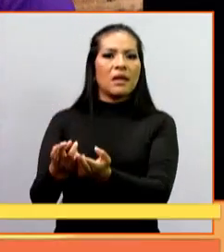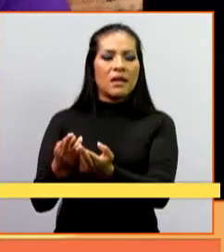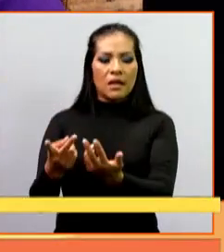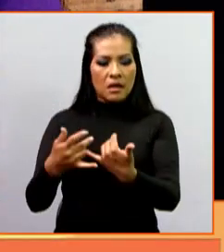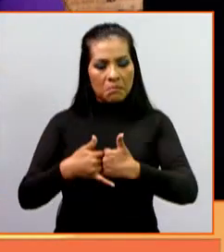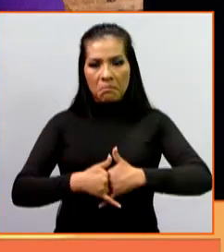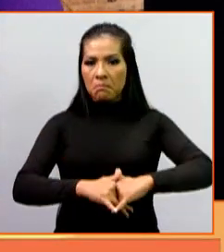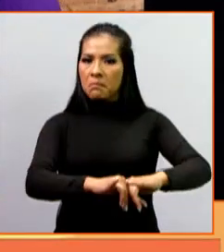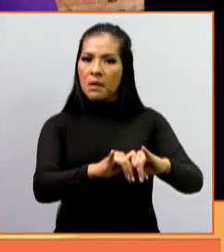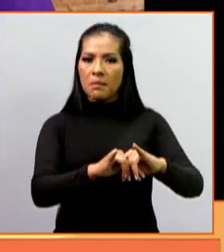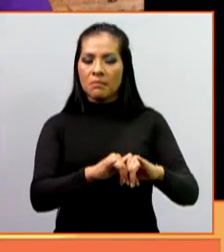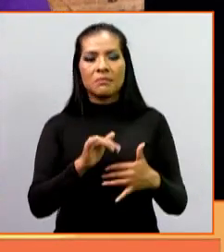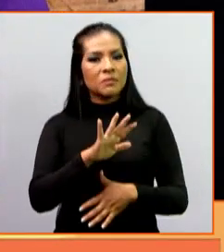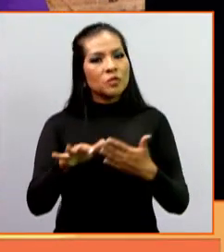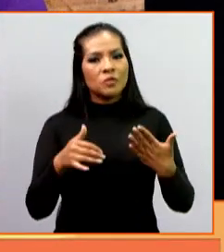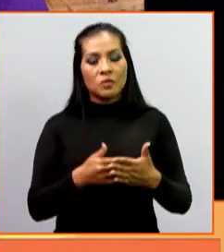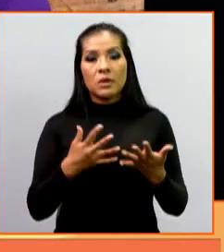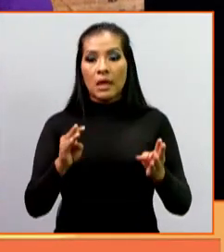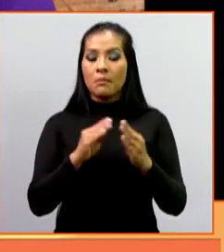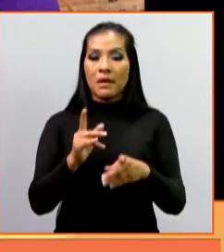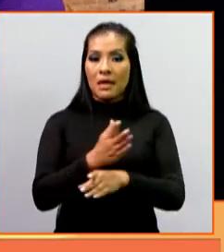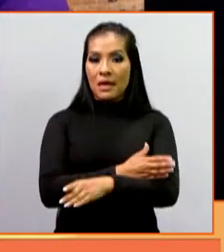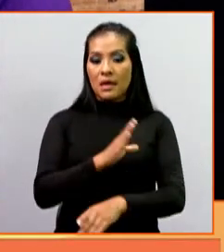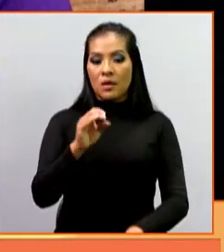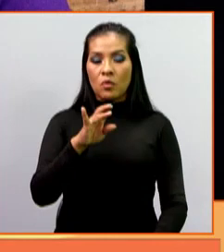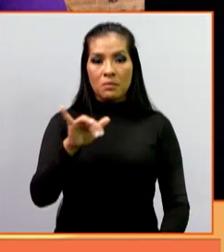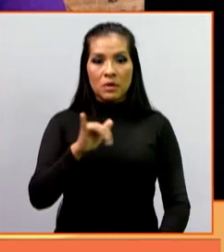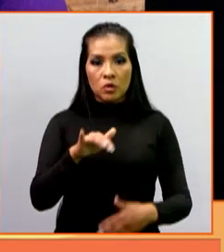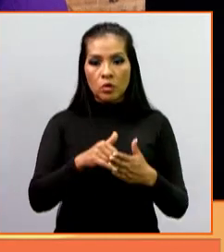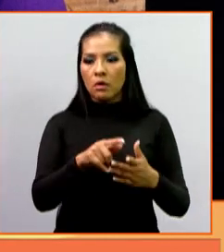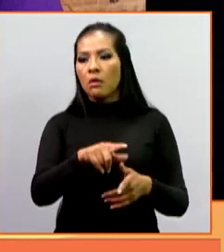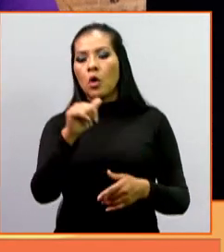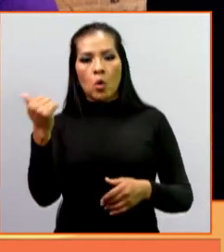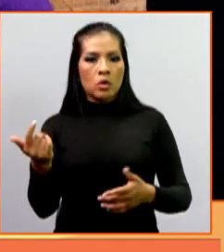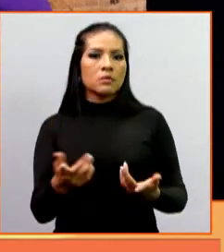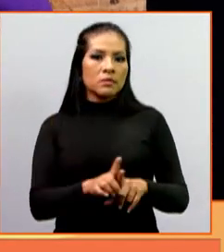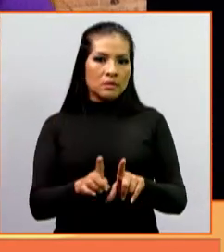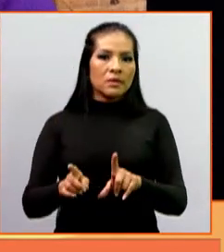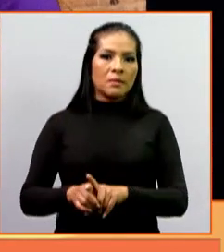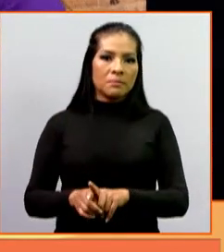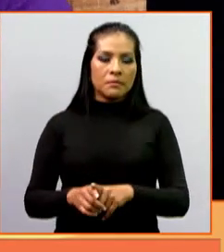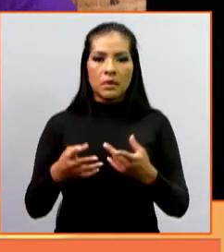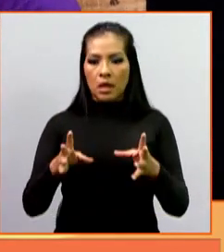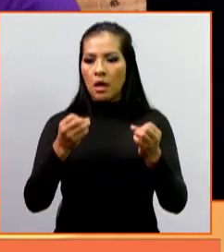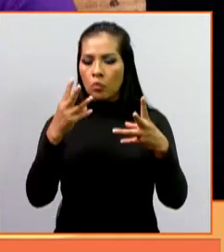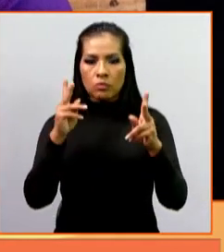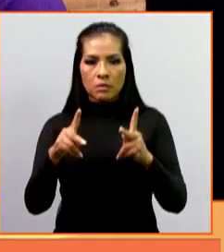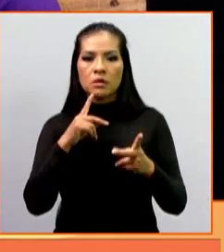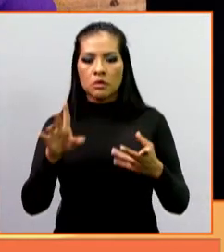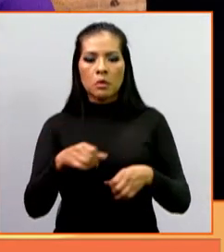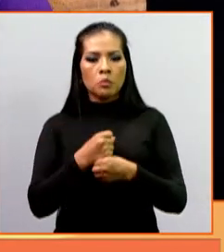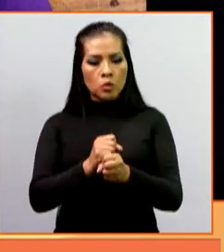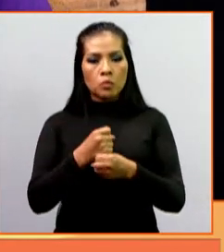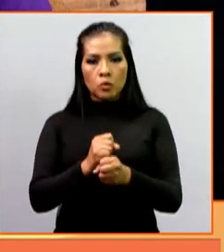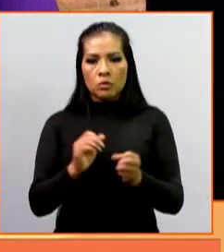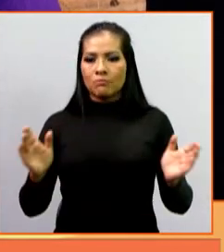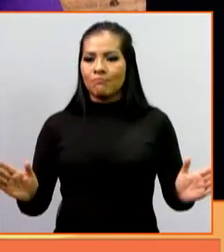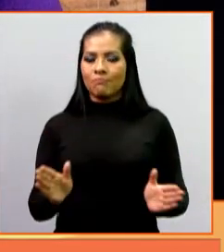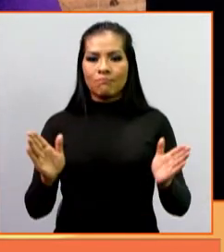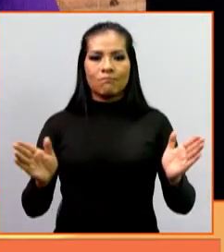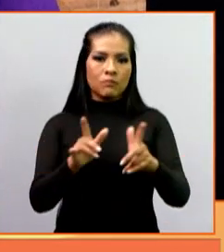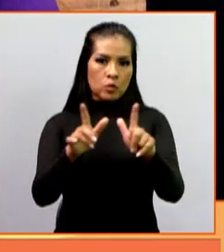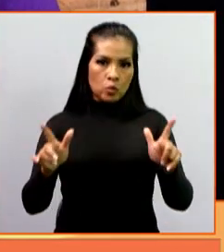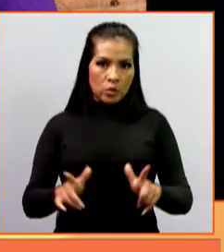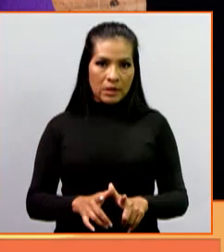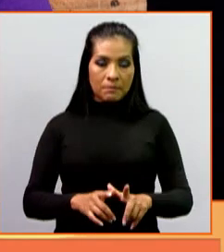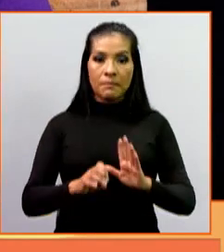permanentes, y además Arte Estudio cobija a otros grupos que van produciendo en el espacio, ¿no? Está Patas